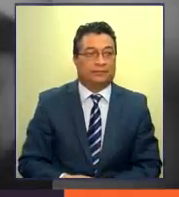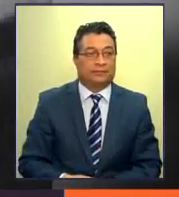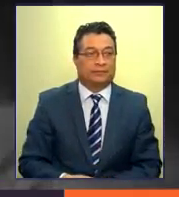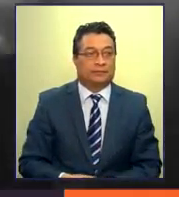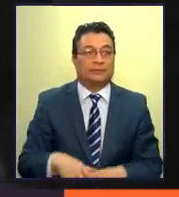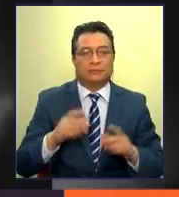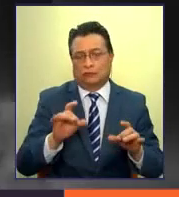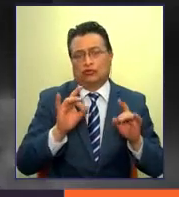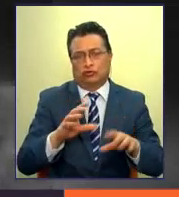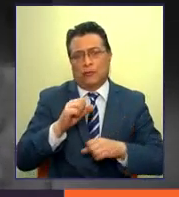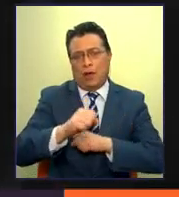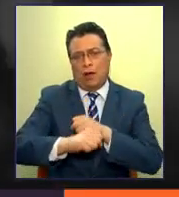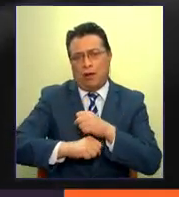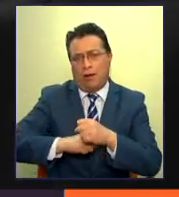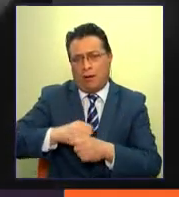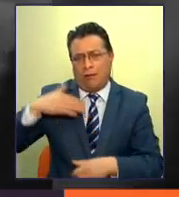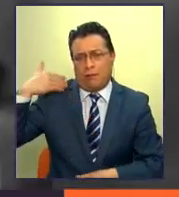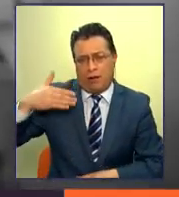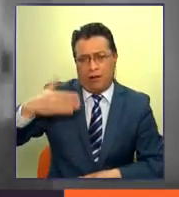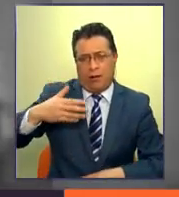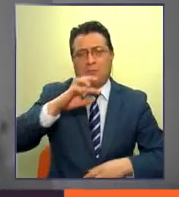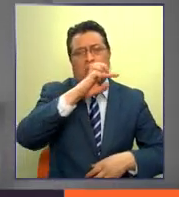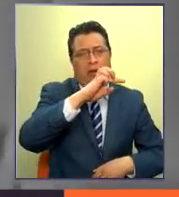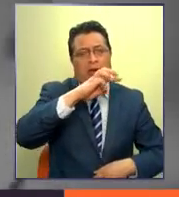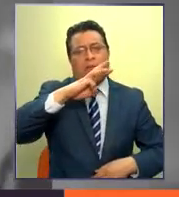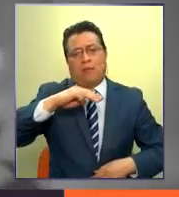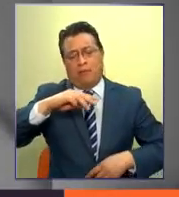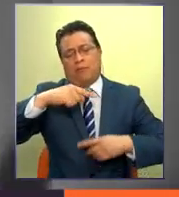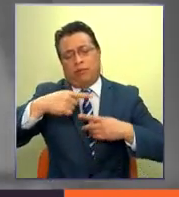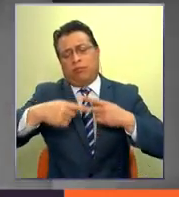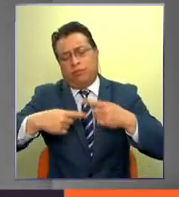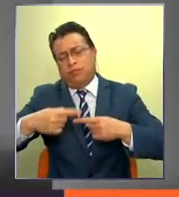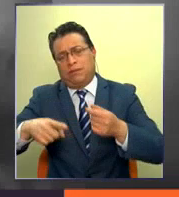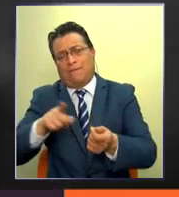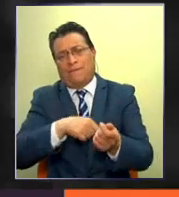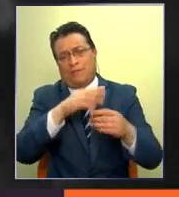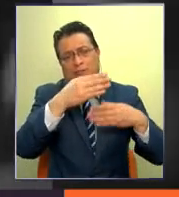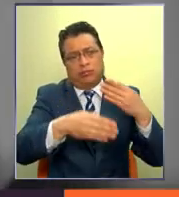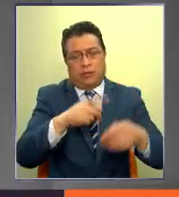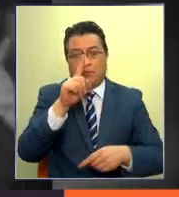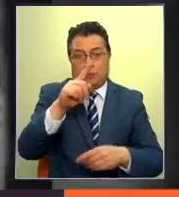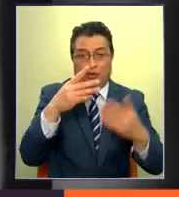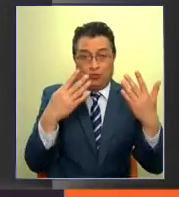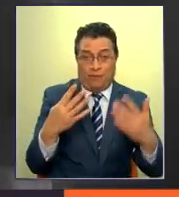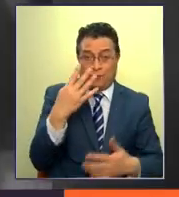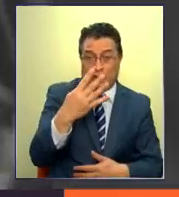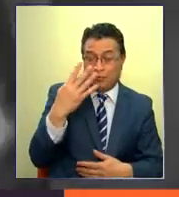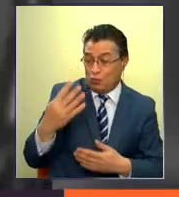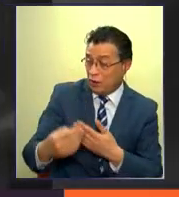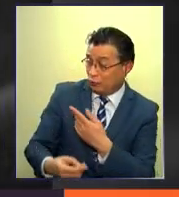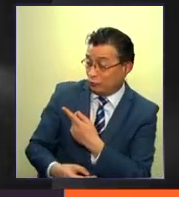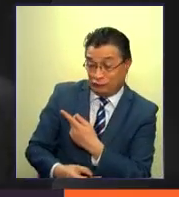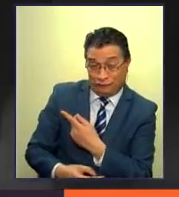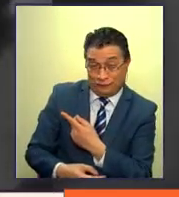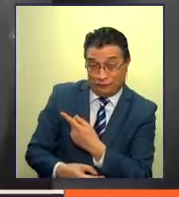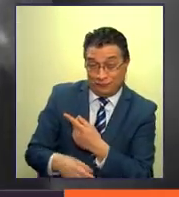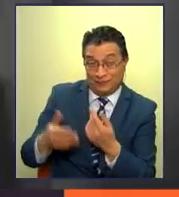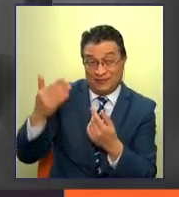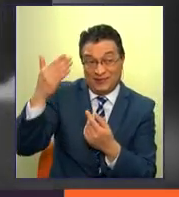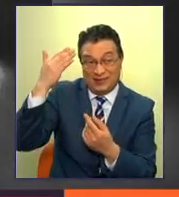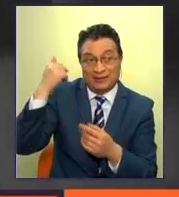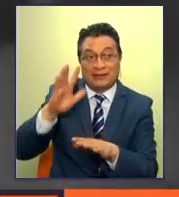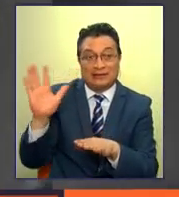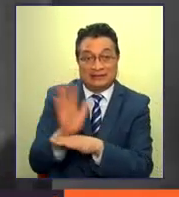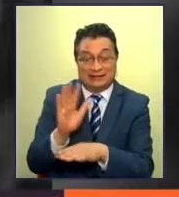Así lo han hecho por años y generaciones, como lo muestran estas imágenes de 1944 que pertenecen a la Cineteca